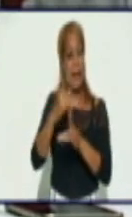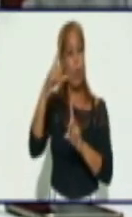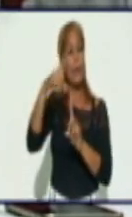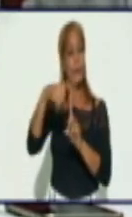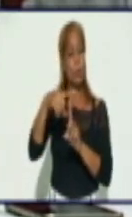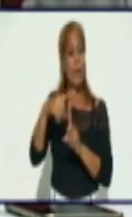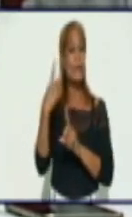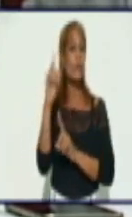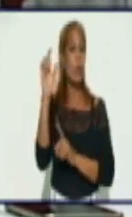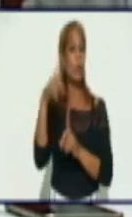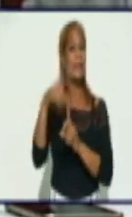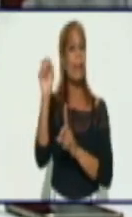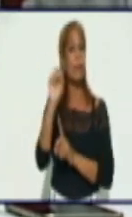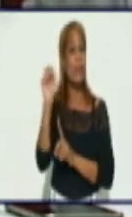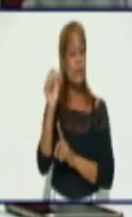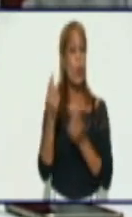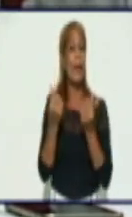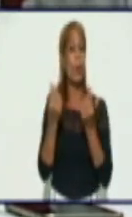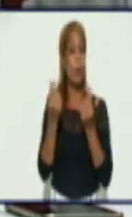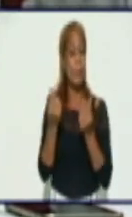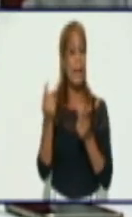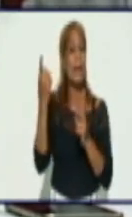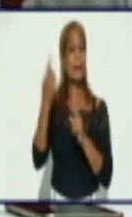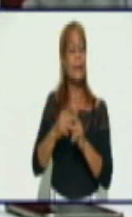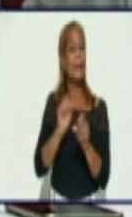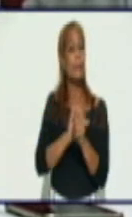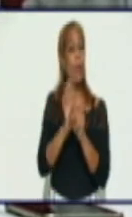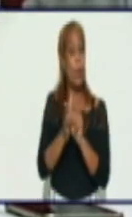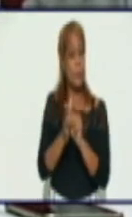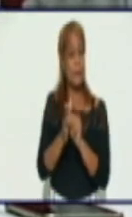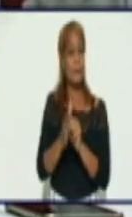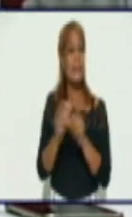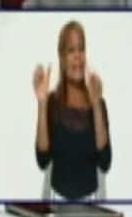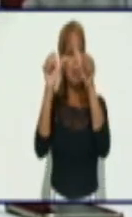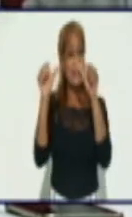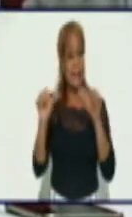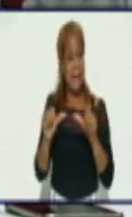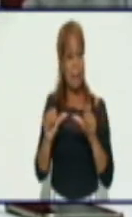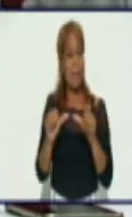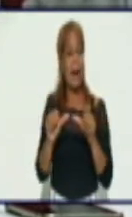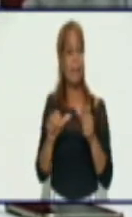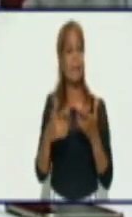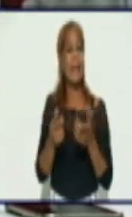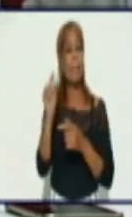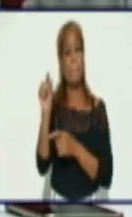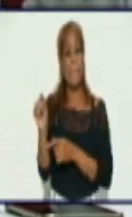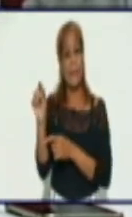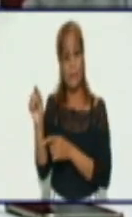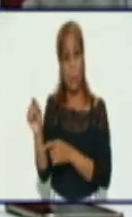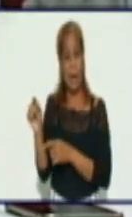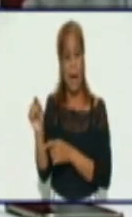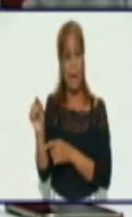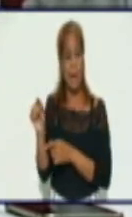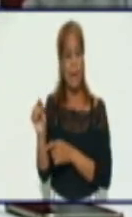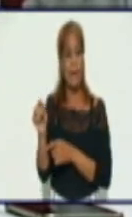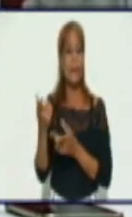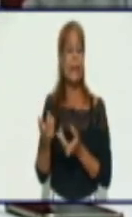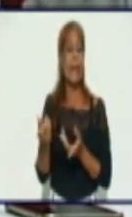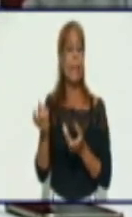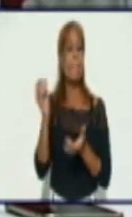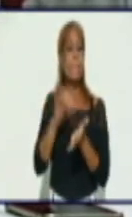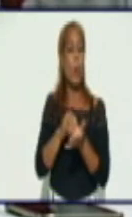transportación para la economía o vinculada a lakovic sistema de personal que pone en riesgo